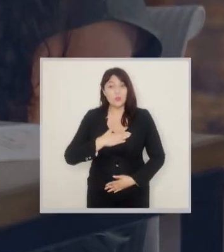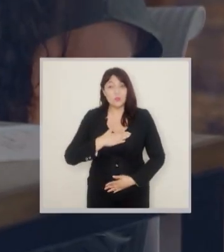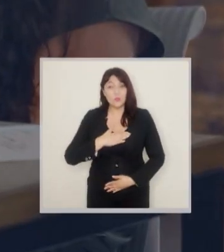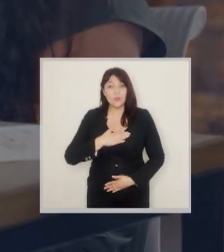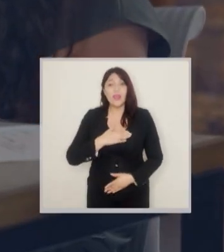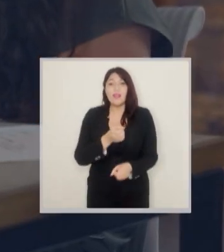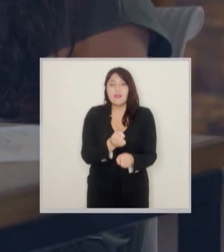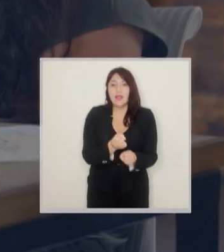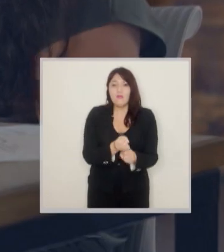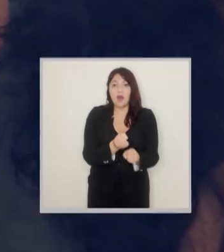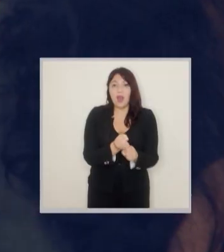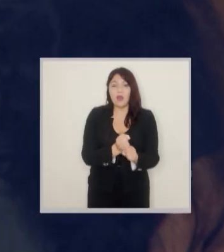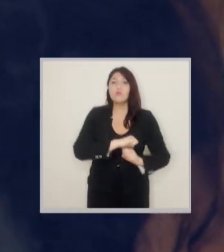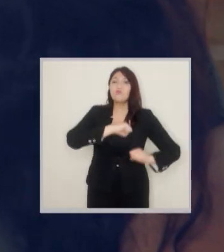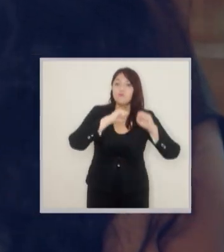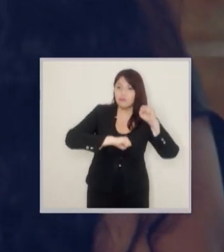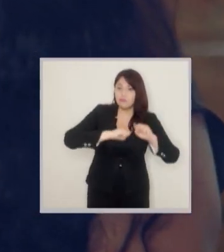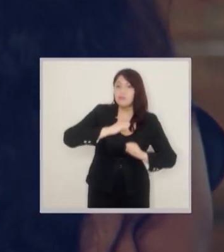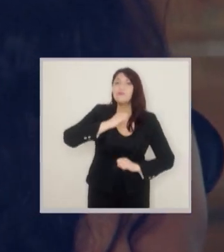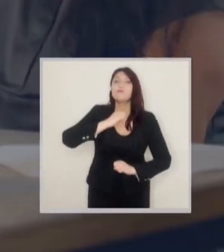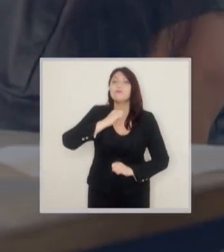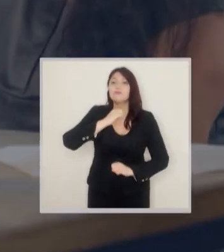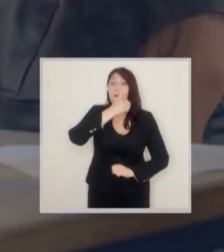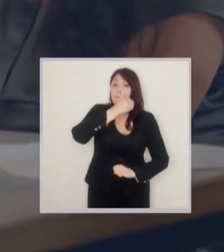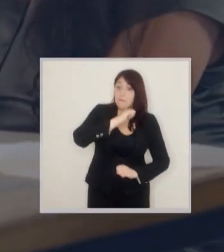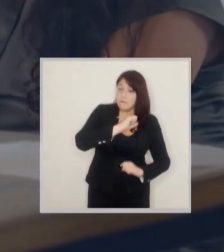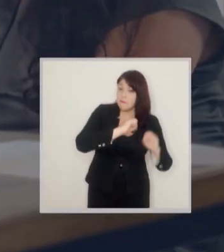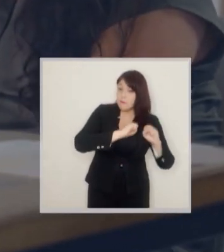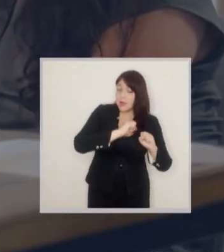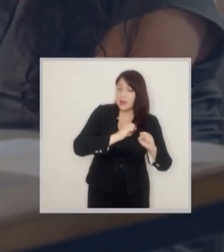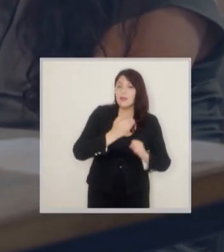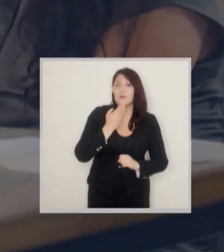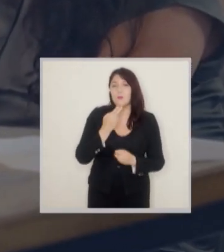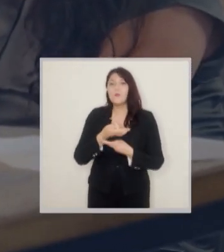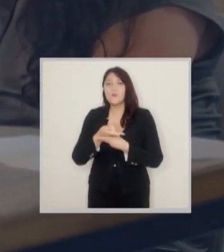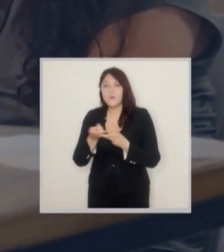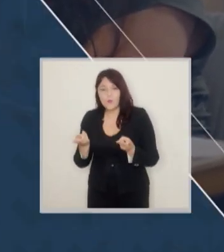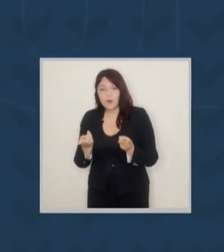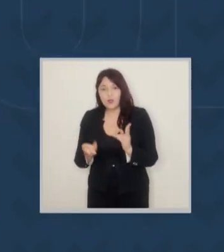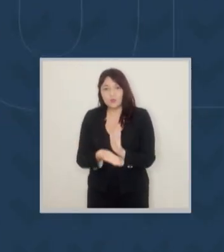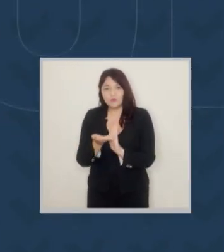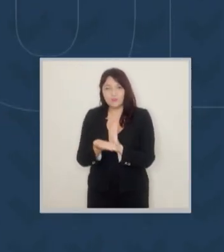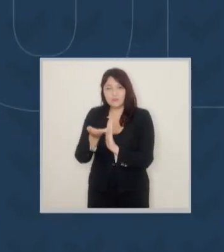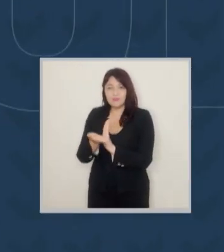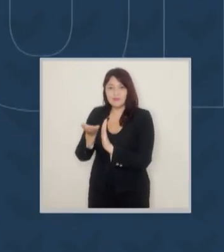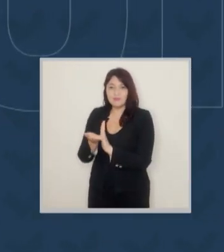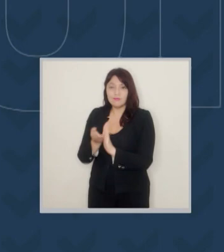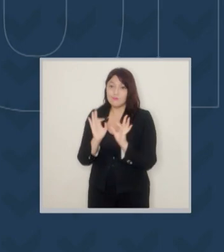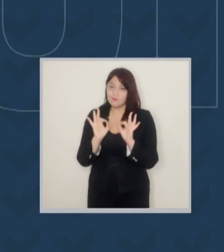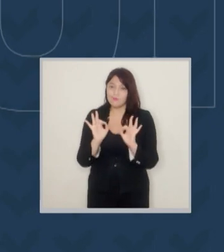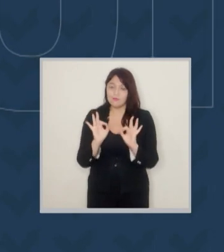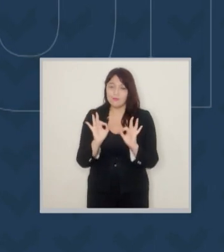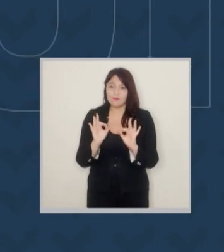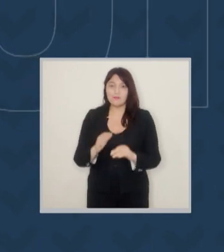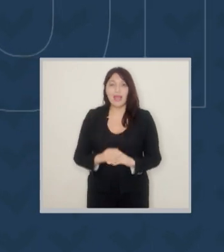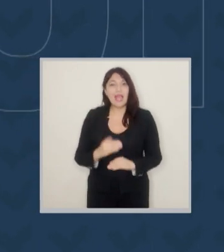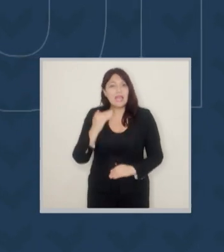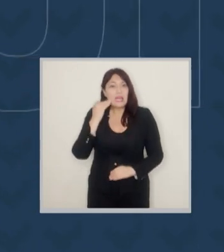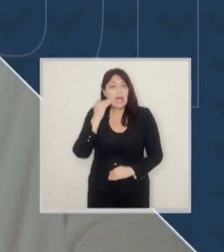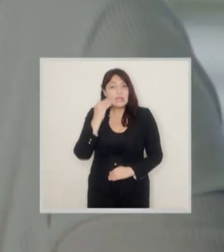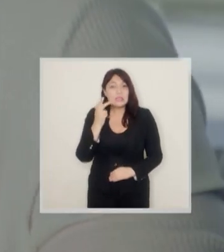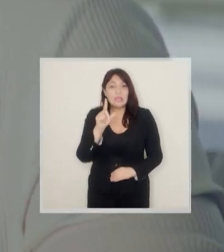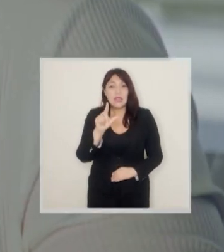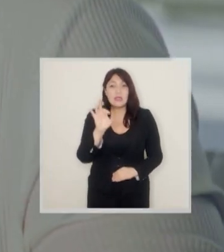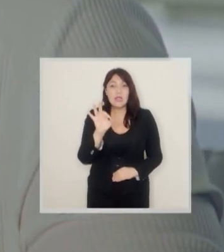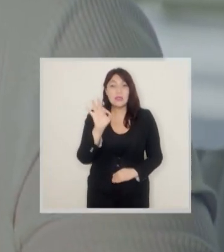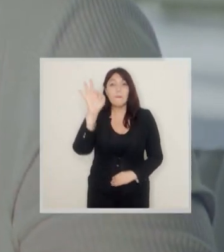queremos? Un cupo laboral trans. En el aparato público y fomentar el aparato privado, por supuesto. casi